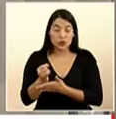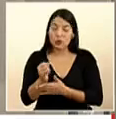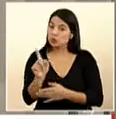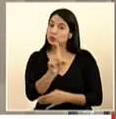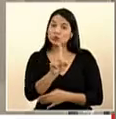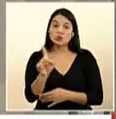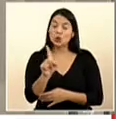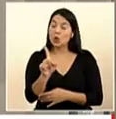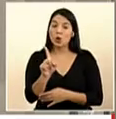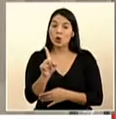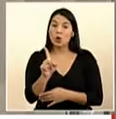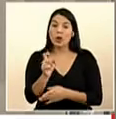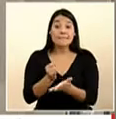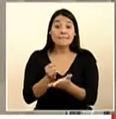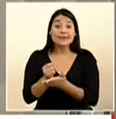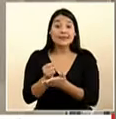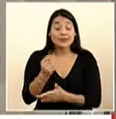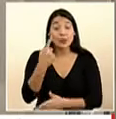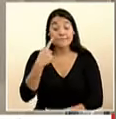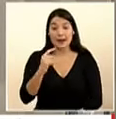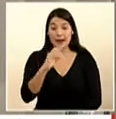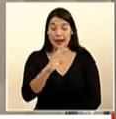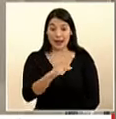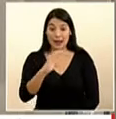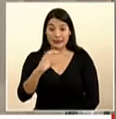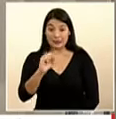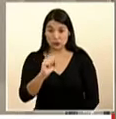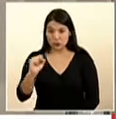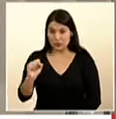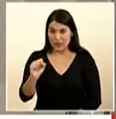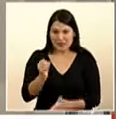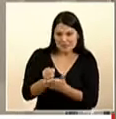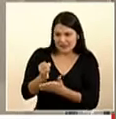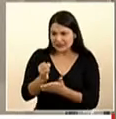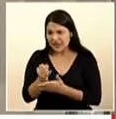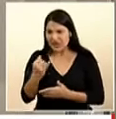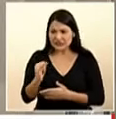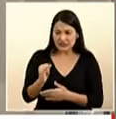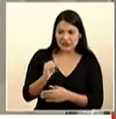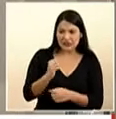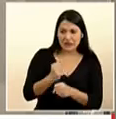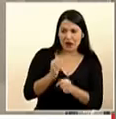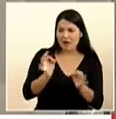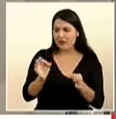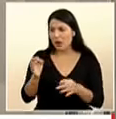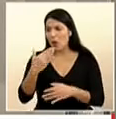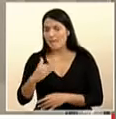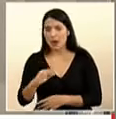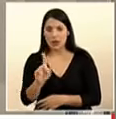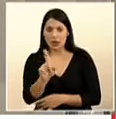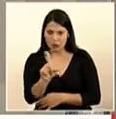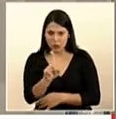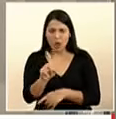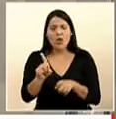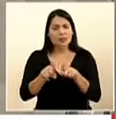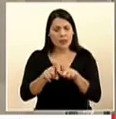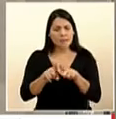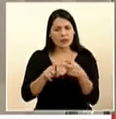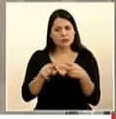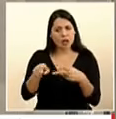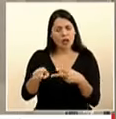investigación para la caja costarricense de seguro social en específico e incluso hay también participación del mismo ministerio de